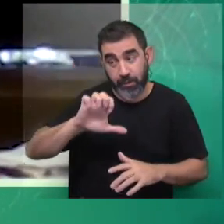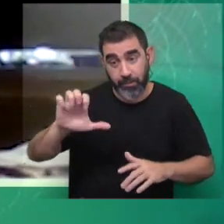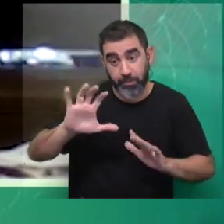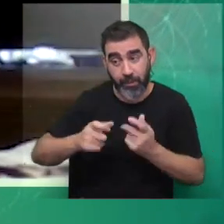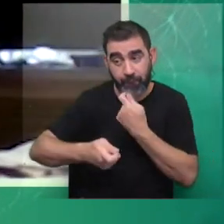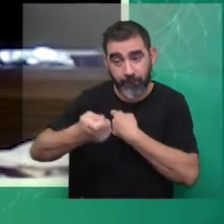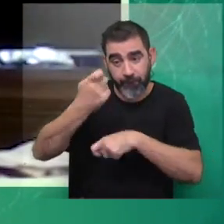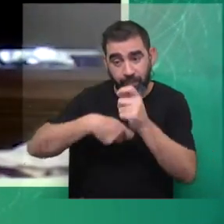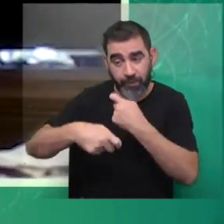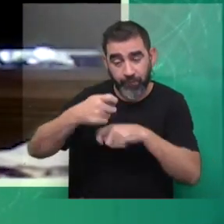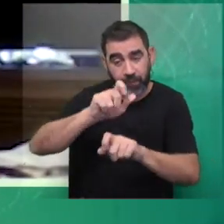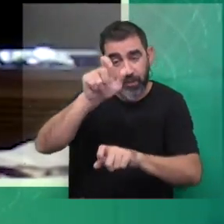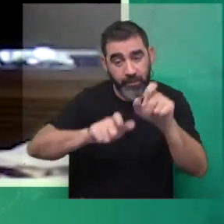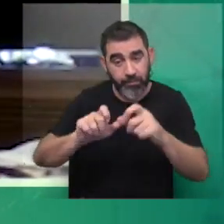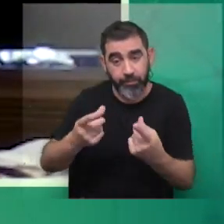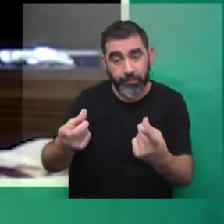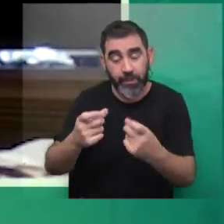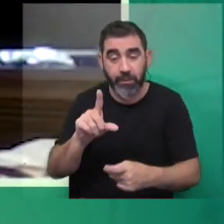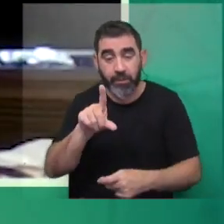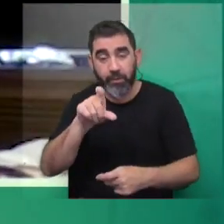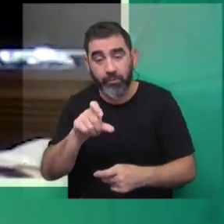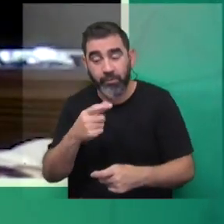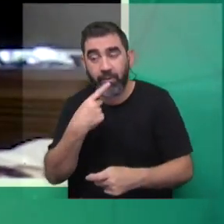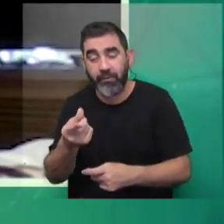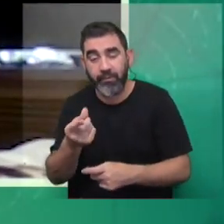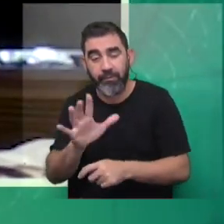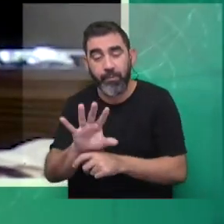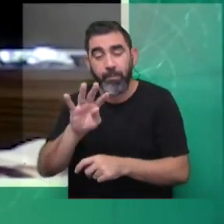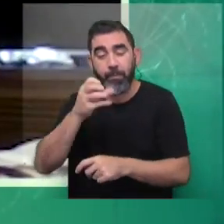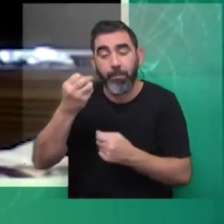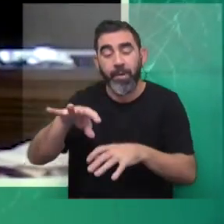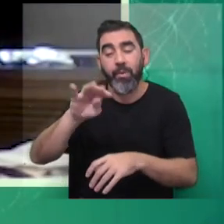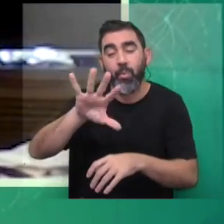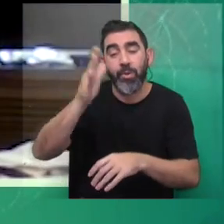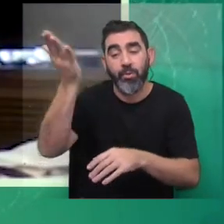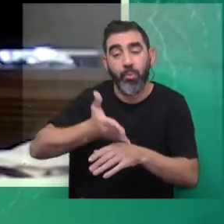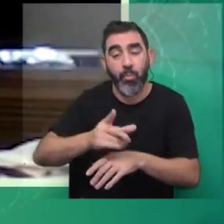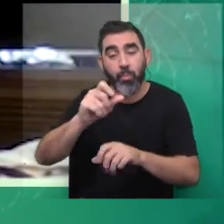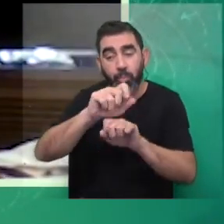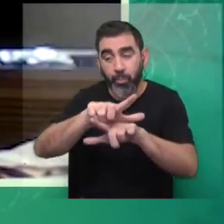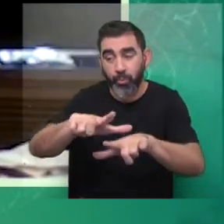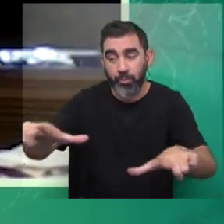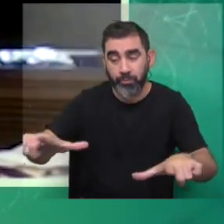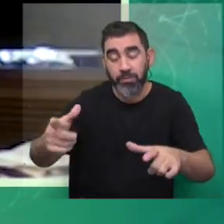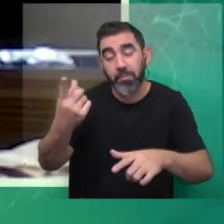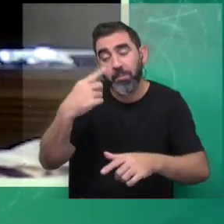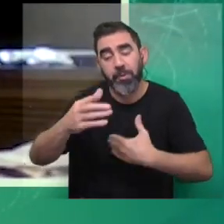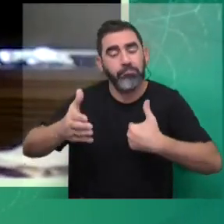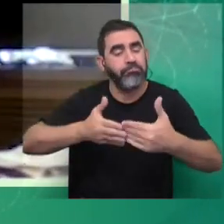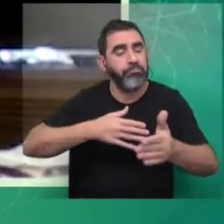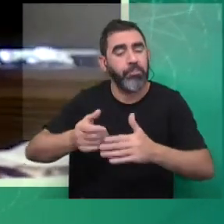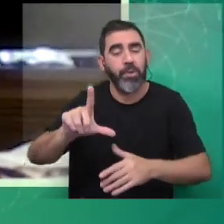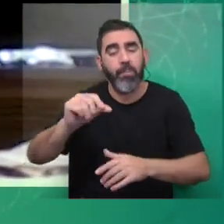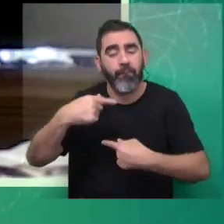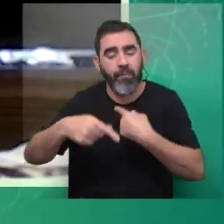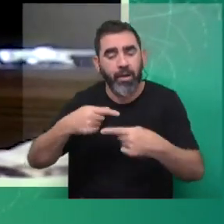vendiendo a la gente que se necesita el agua diga que pierde el 45 por del agua que potabiliza pero que le es más barato